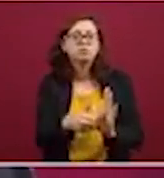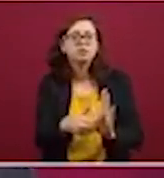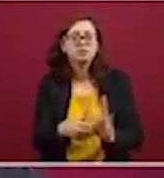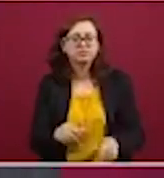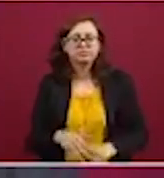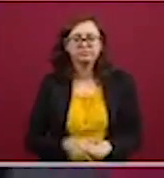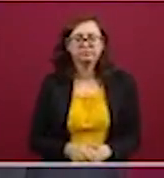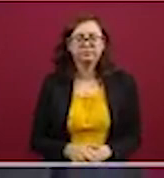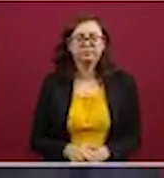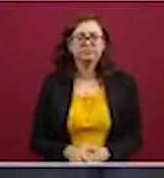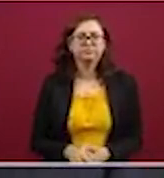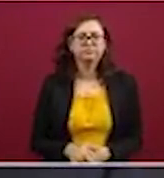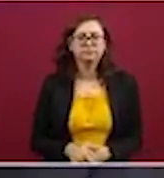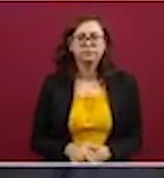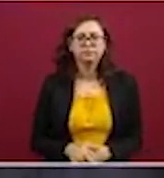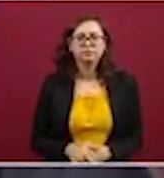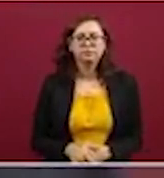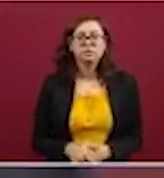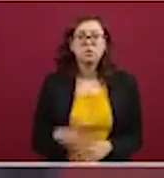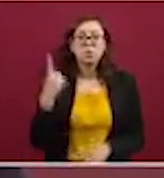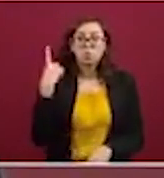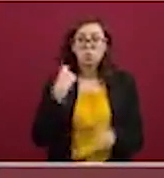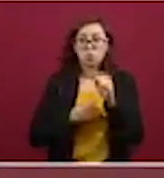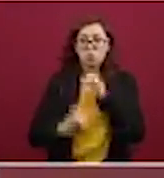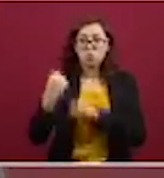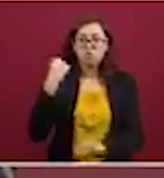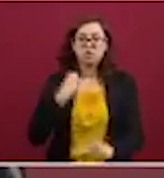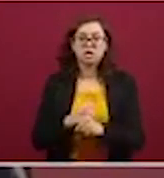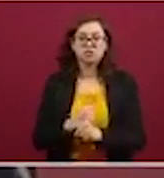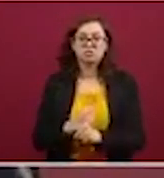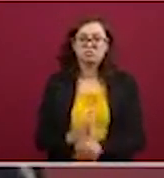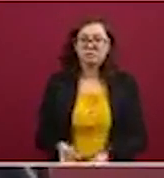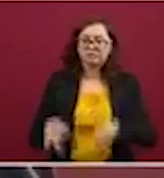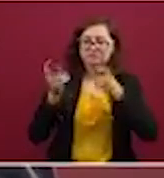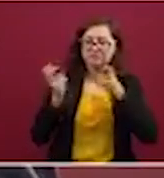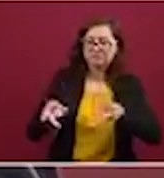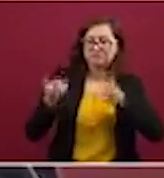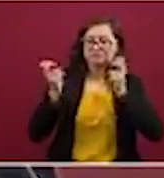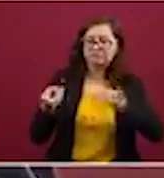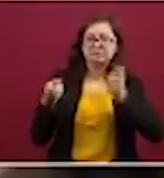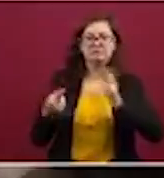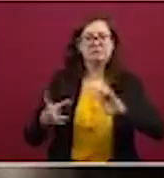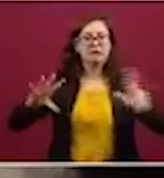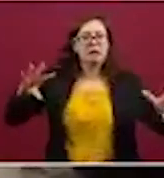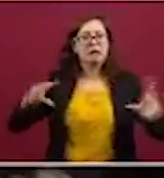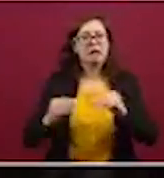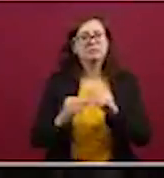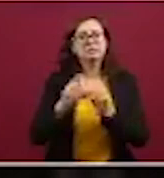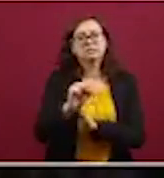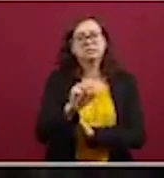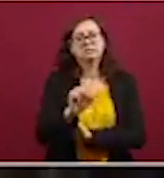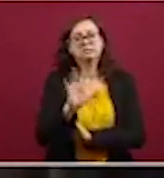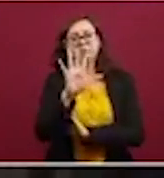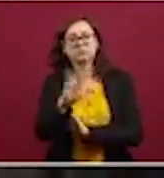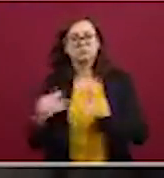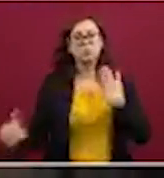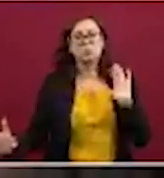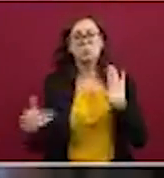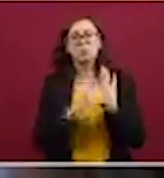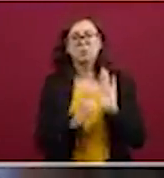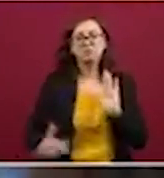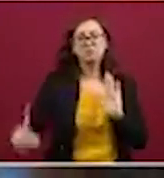el año pasado este robo significó 65.000 millones de pesos